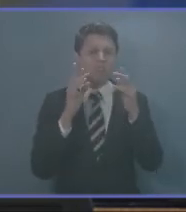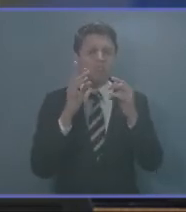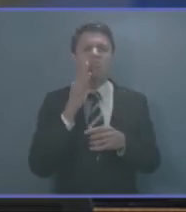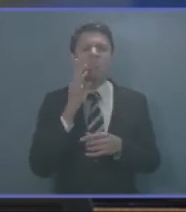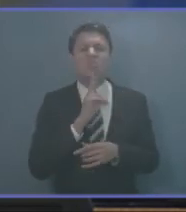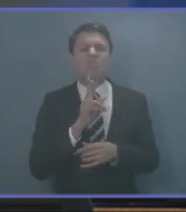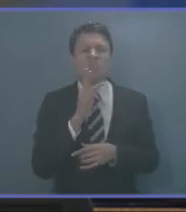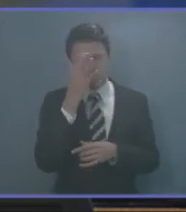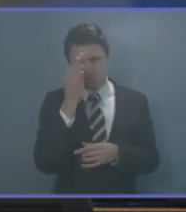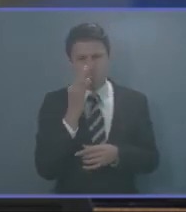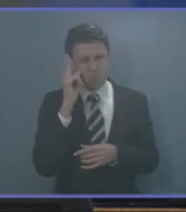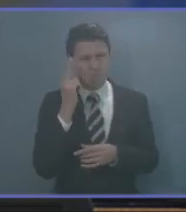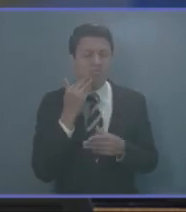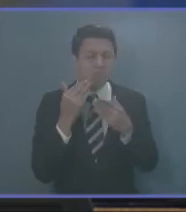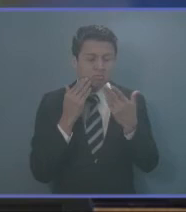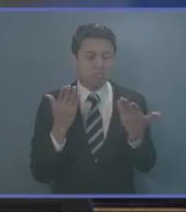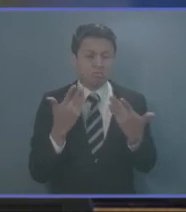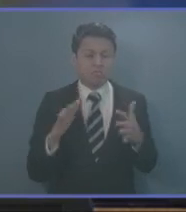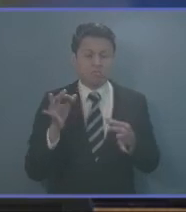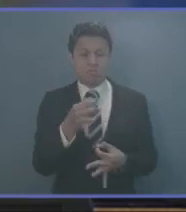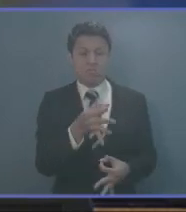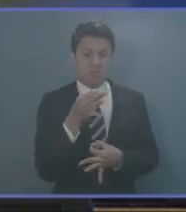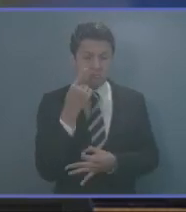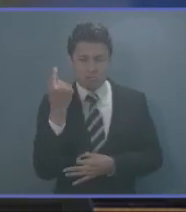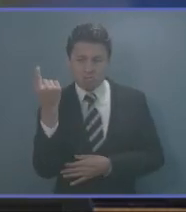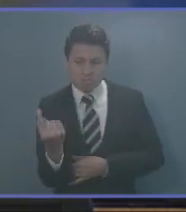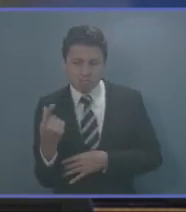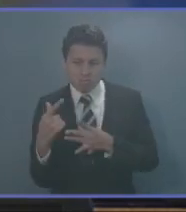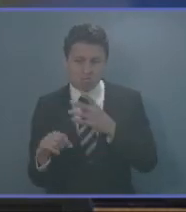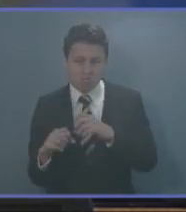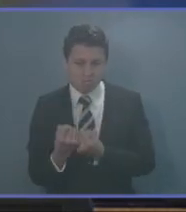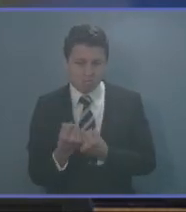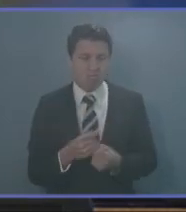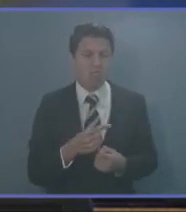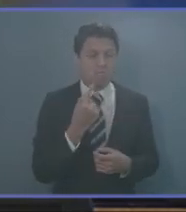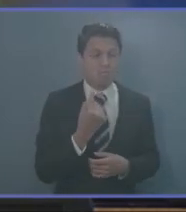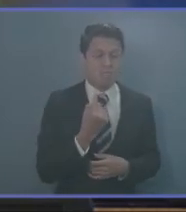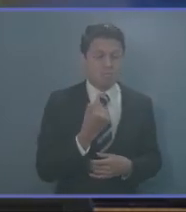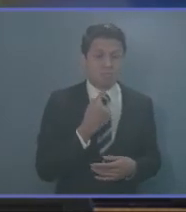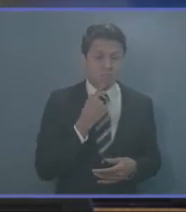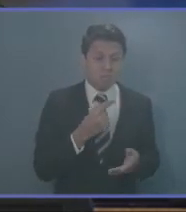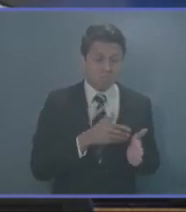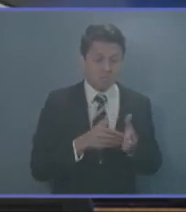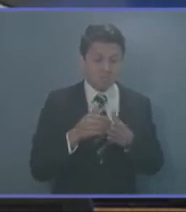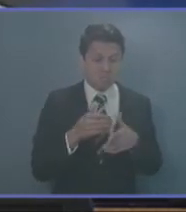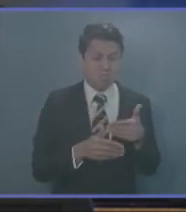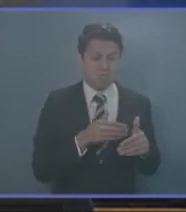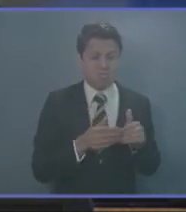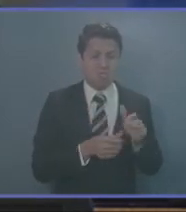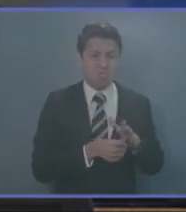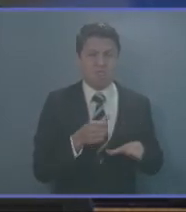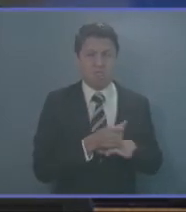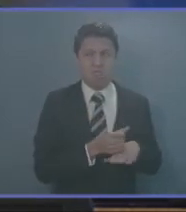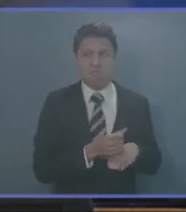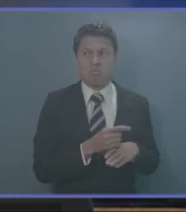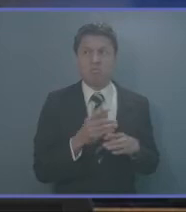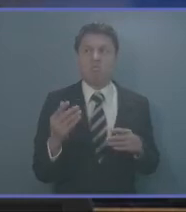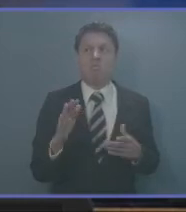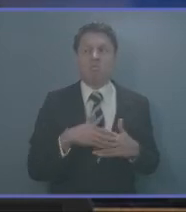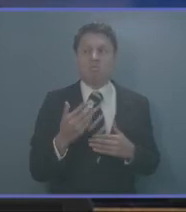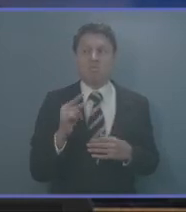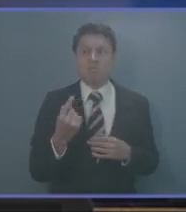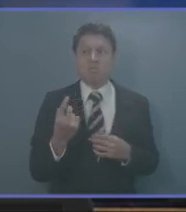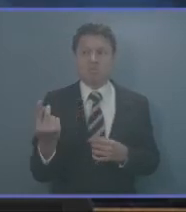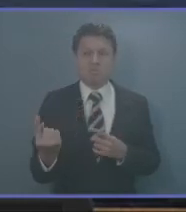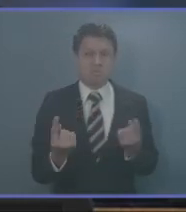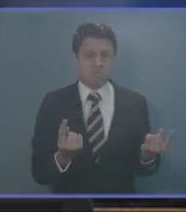Procedimiento, artículo 48. Constatada una infracción, se ordenará la iniciación del procedimiento concediendo audiencia y